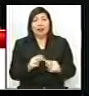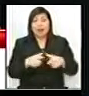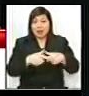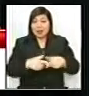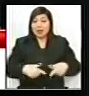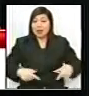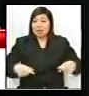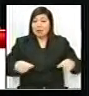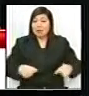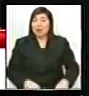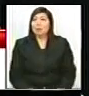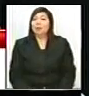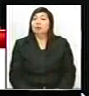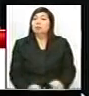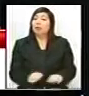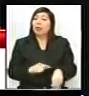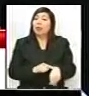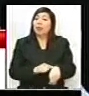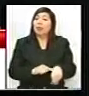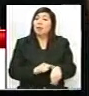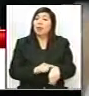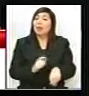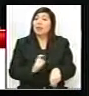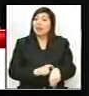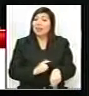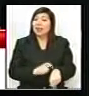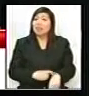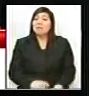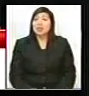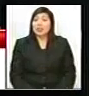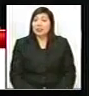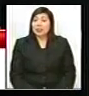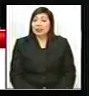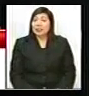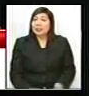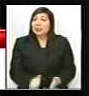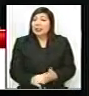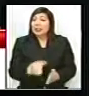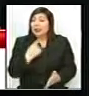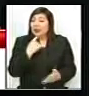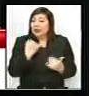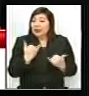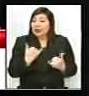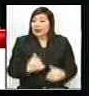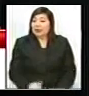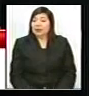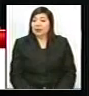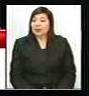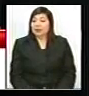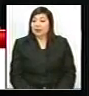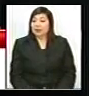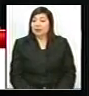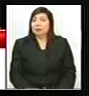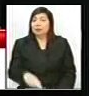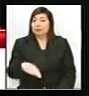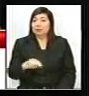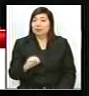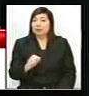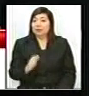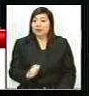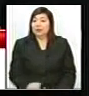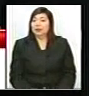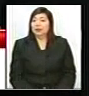la cual eso pues nos va a demorar tiempo. Efectivamente, la que manifiesta acá el señor funcionario del MEP, de